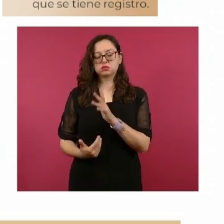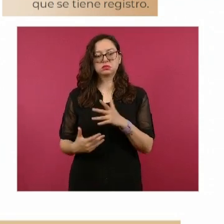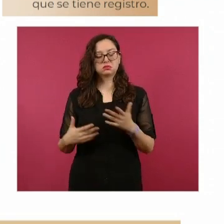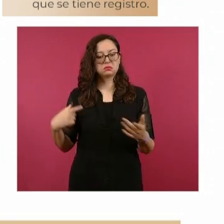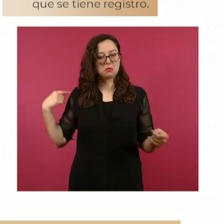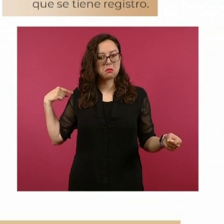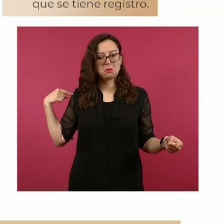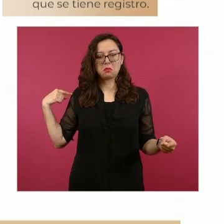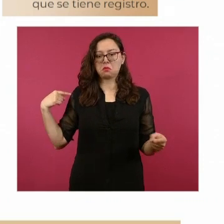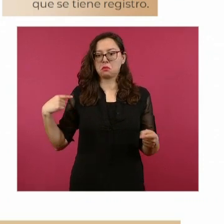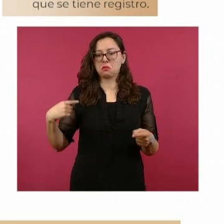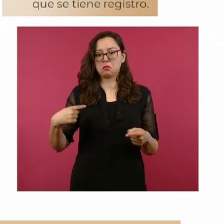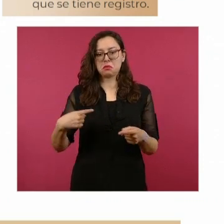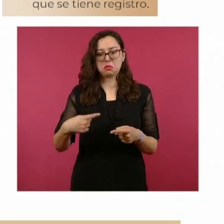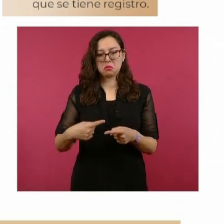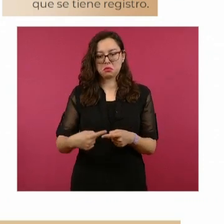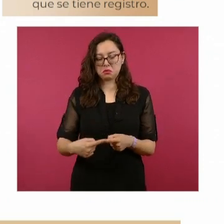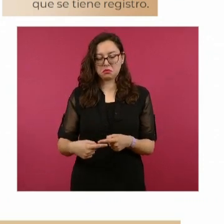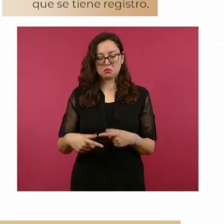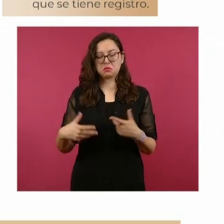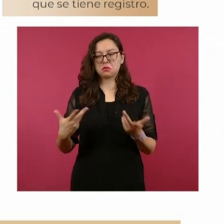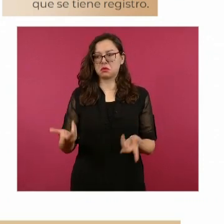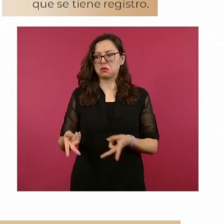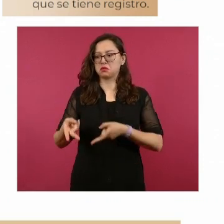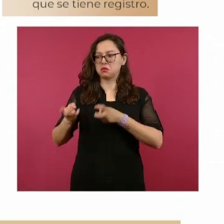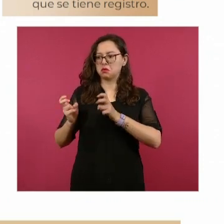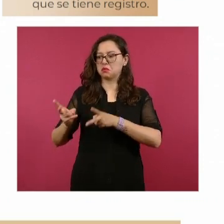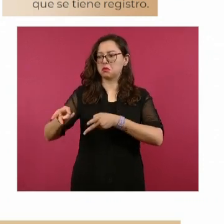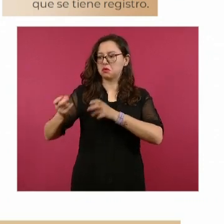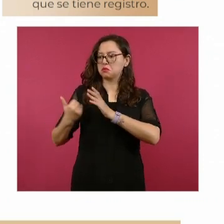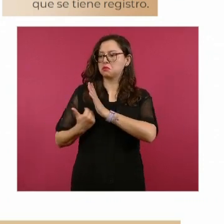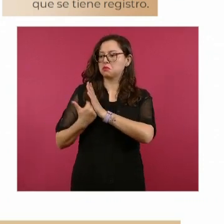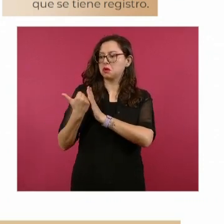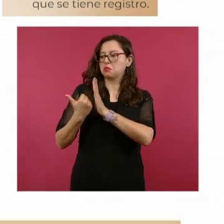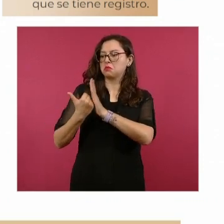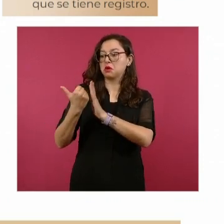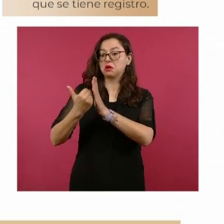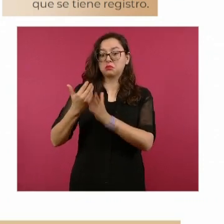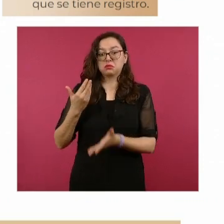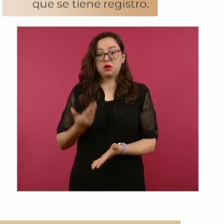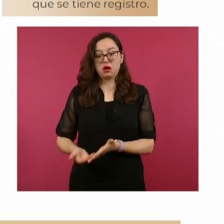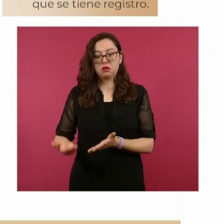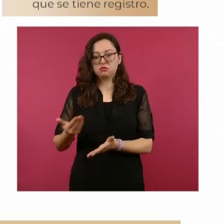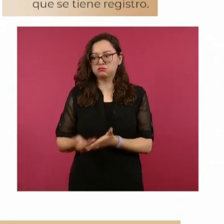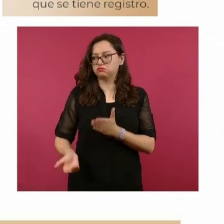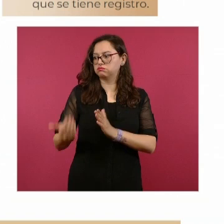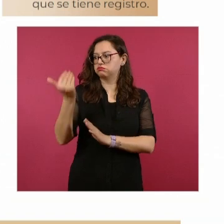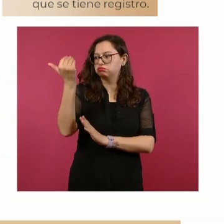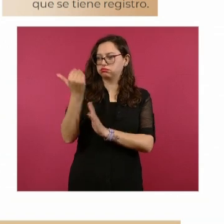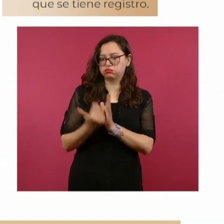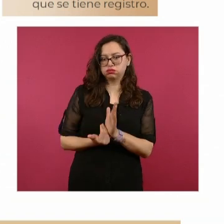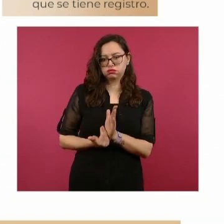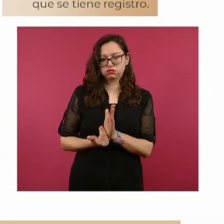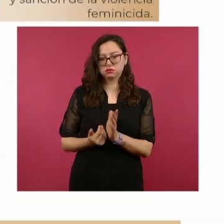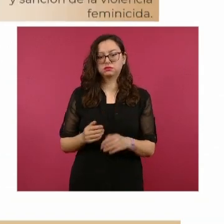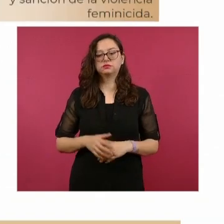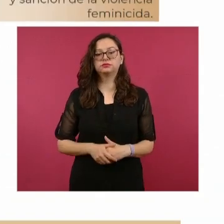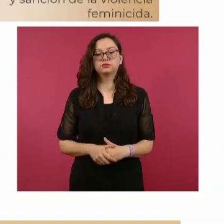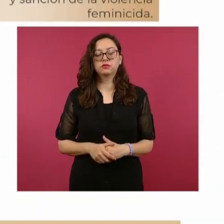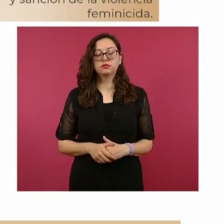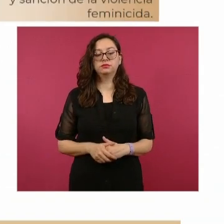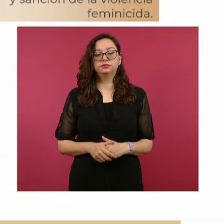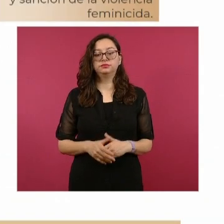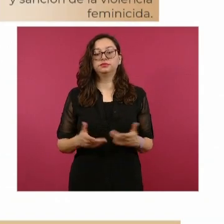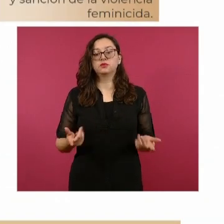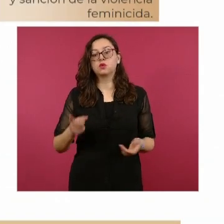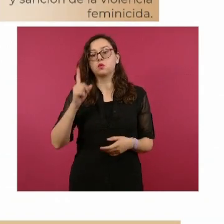marzos desde que se tiene registro en el secretariado. Adelante. En